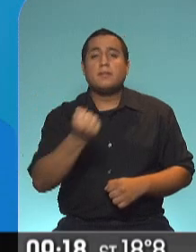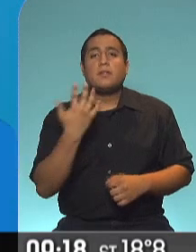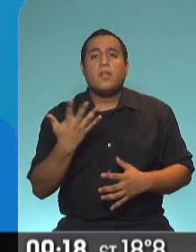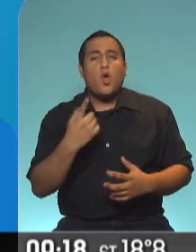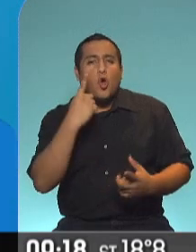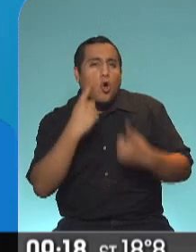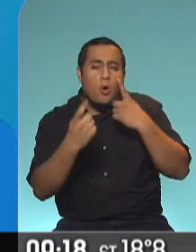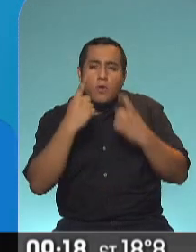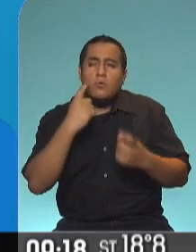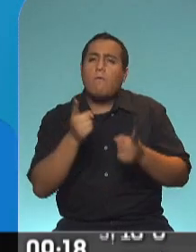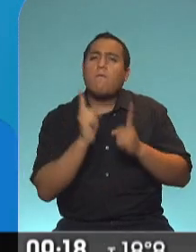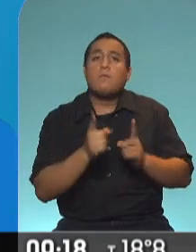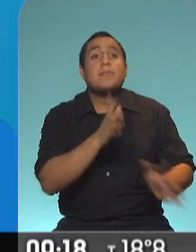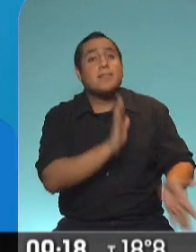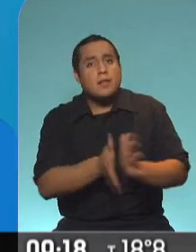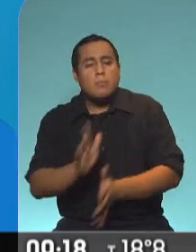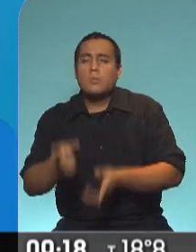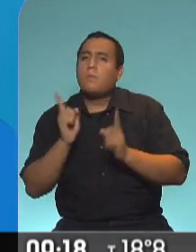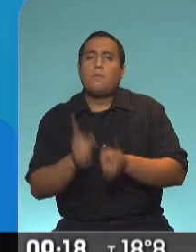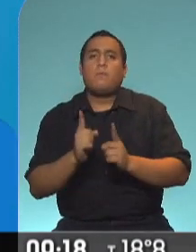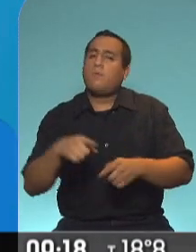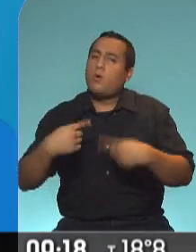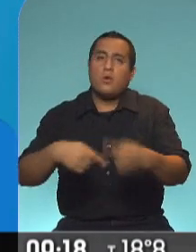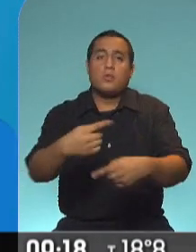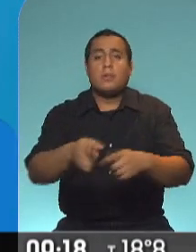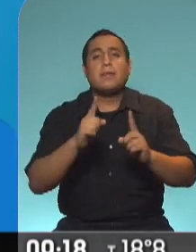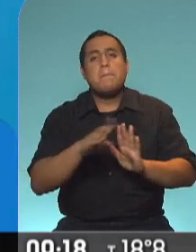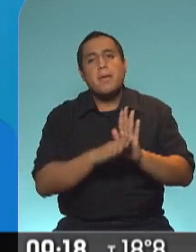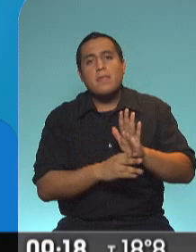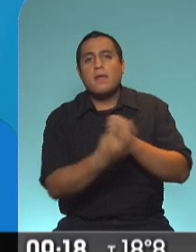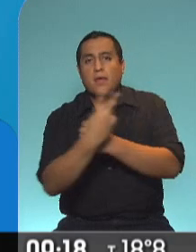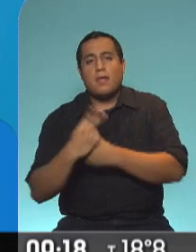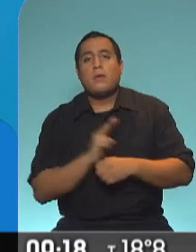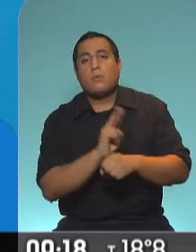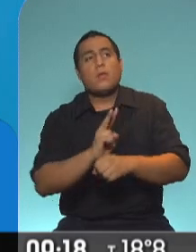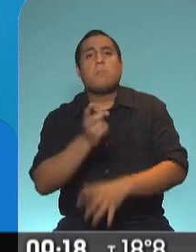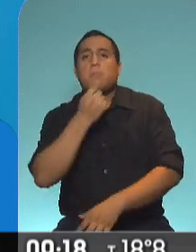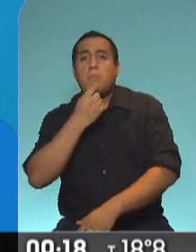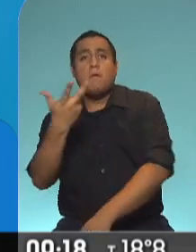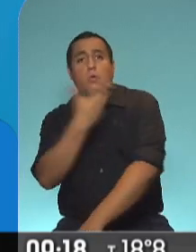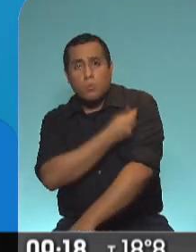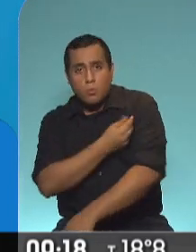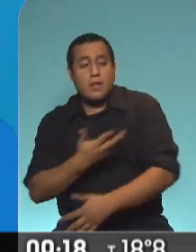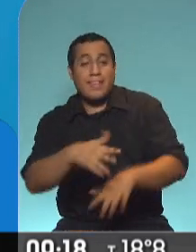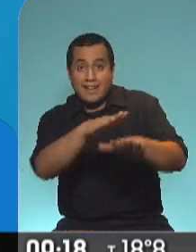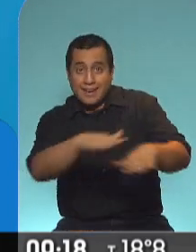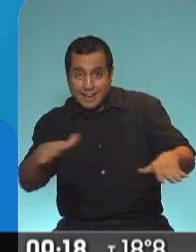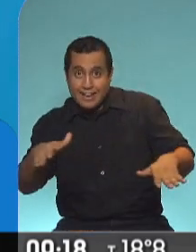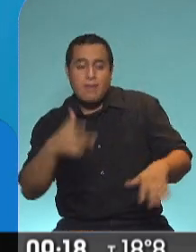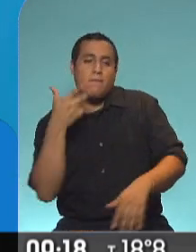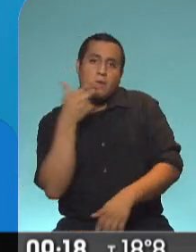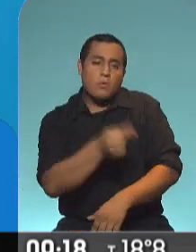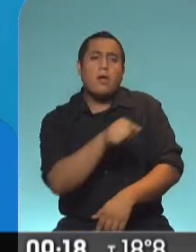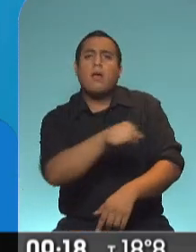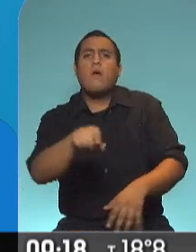controles el tratamiento y las medidas de prevención como son las vacunas en las niñas y niños con